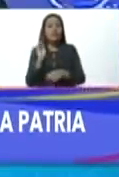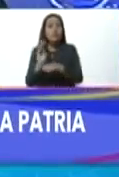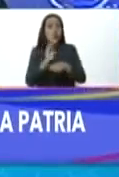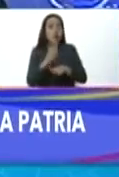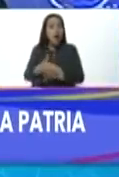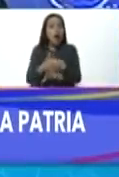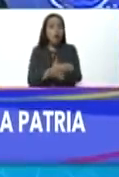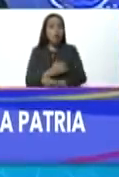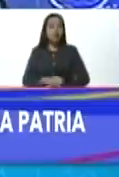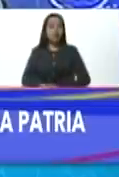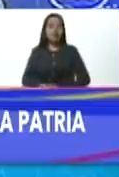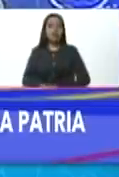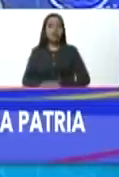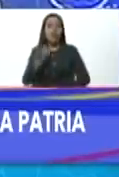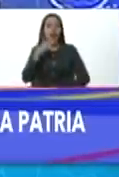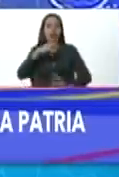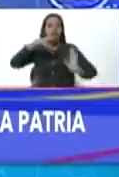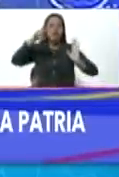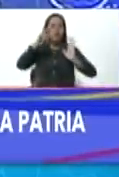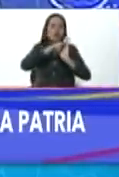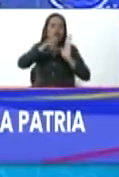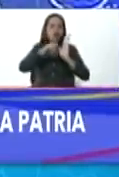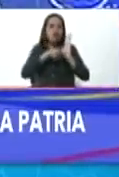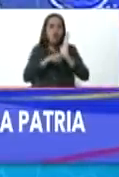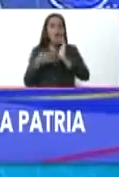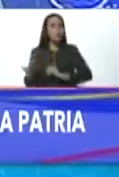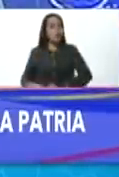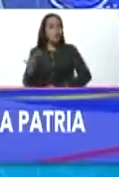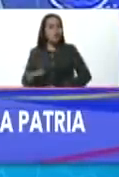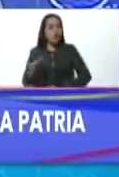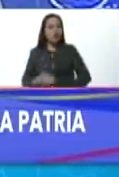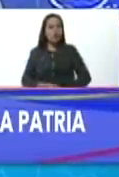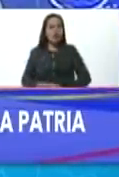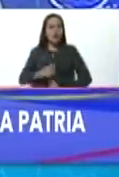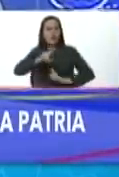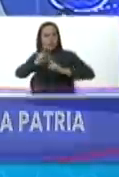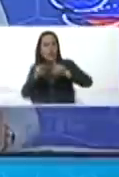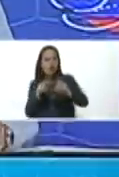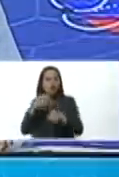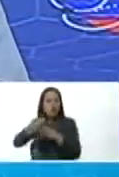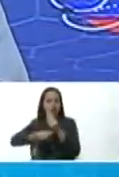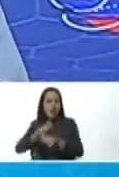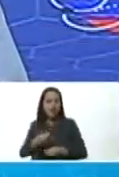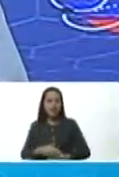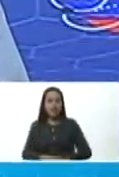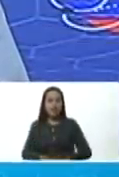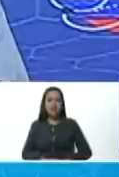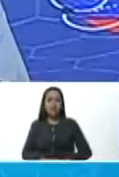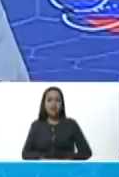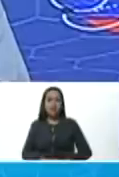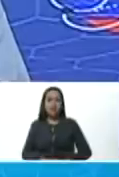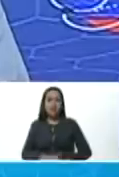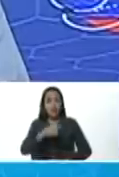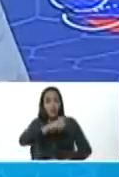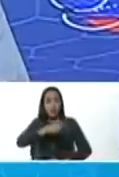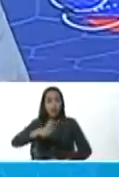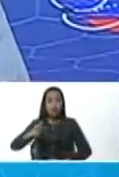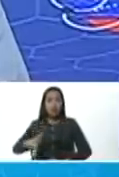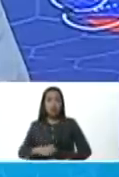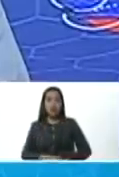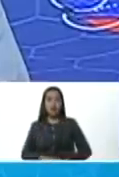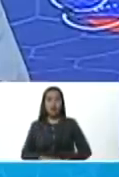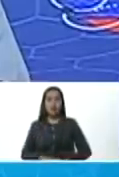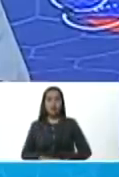Aquí hay un conjunto de elementos importantes, que son las preguntas que se hace el ciudadano